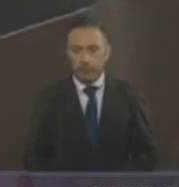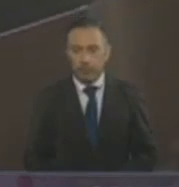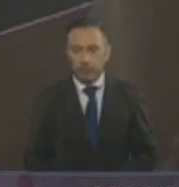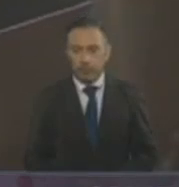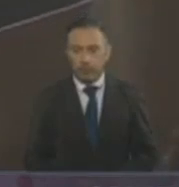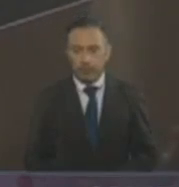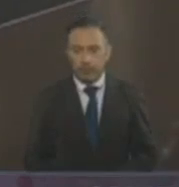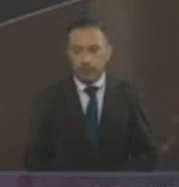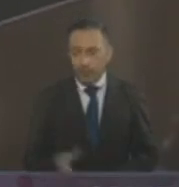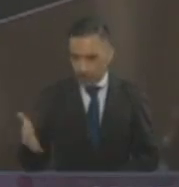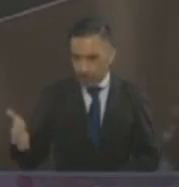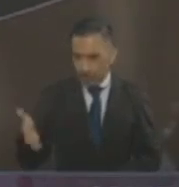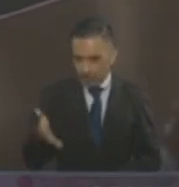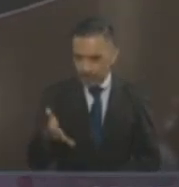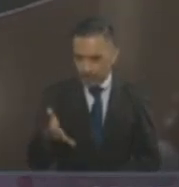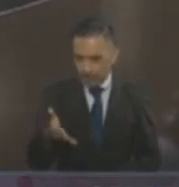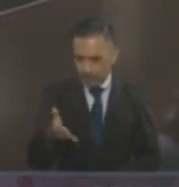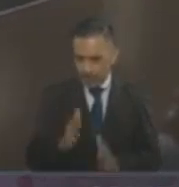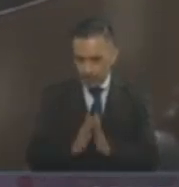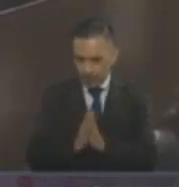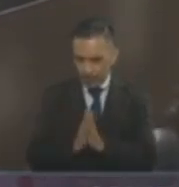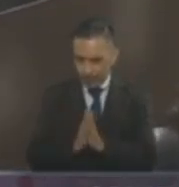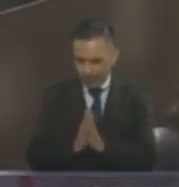adelante por favor